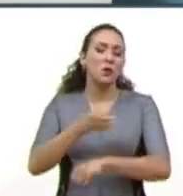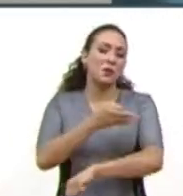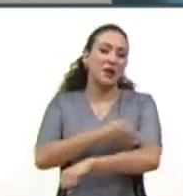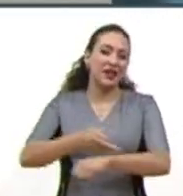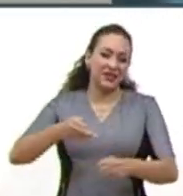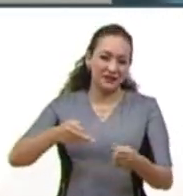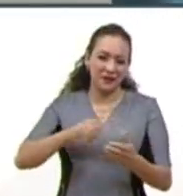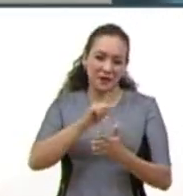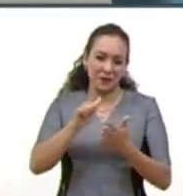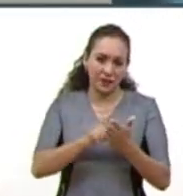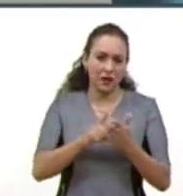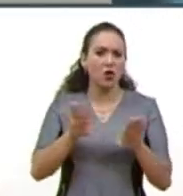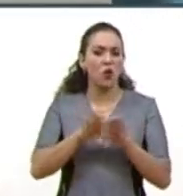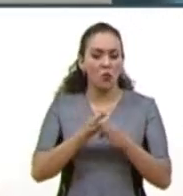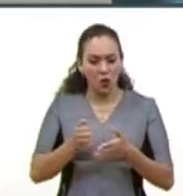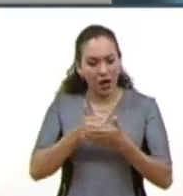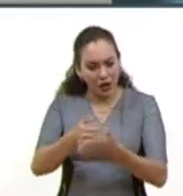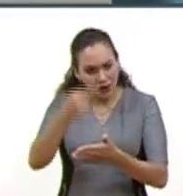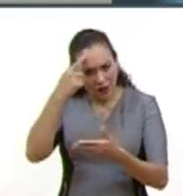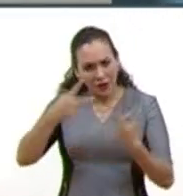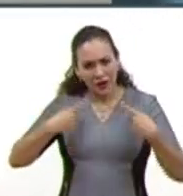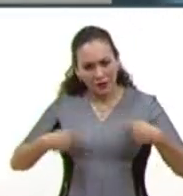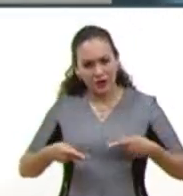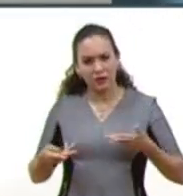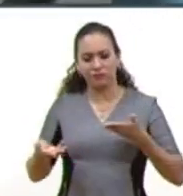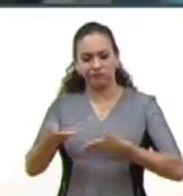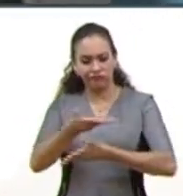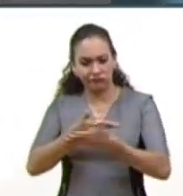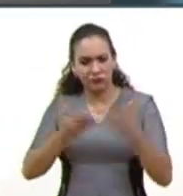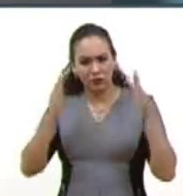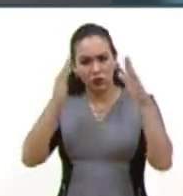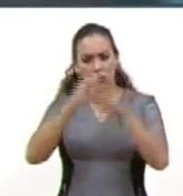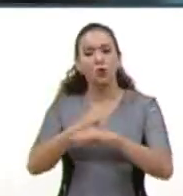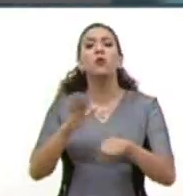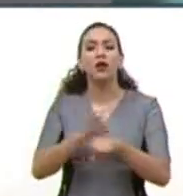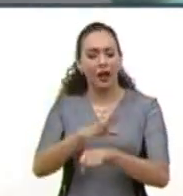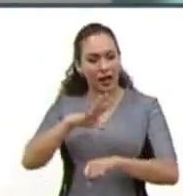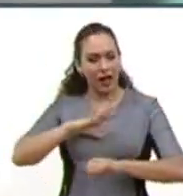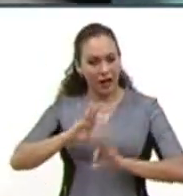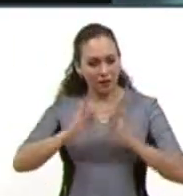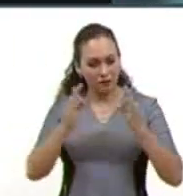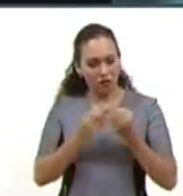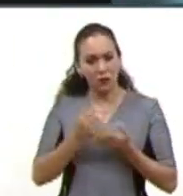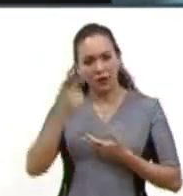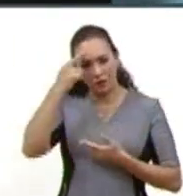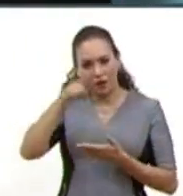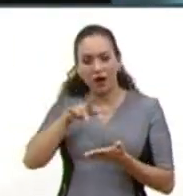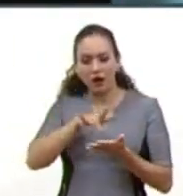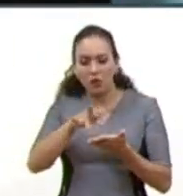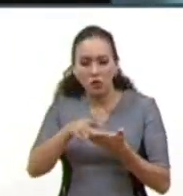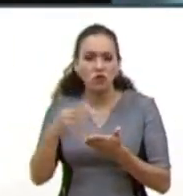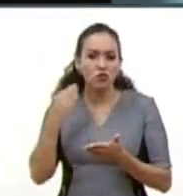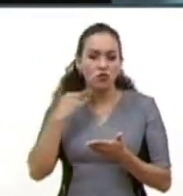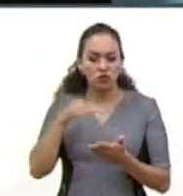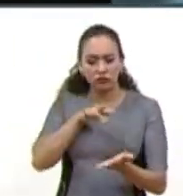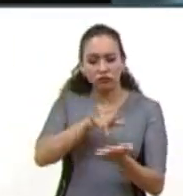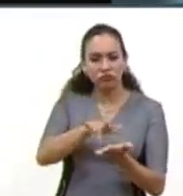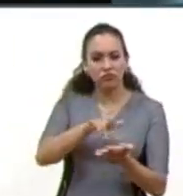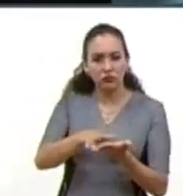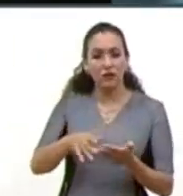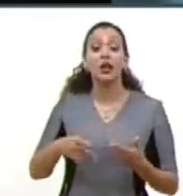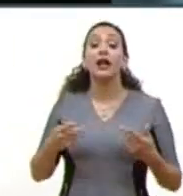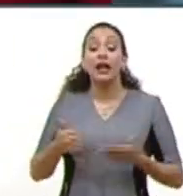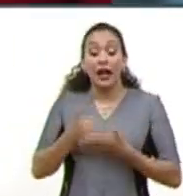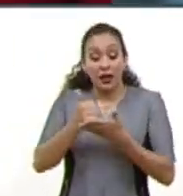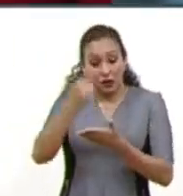justicia restaurativa, que genera un sentido de pertenencia al grupo familiar, propicia la participación activa de sus miembros y fortalece